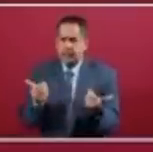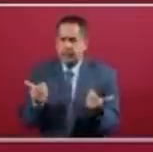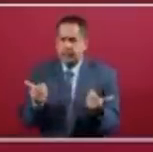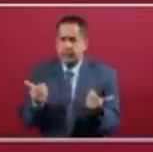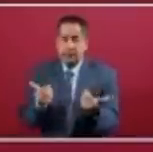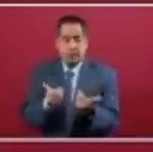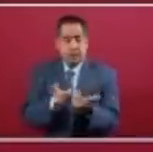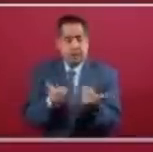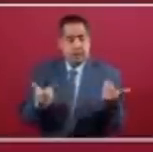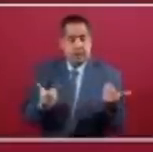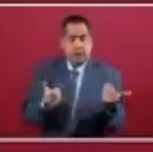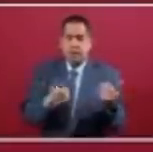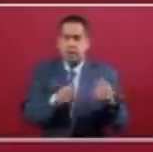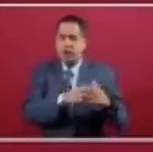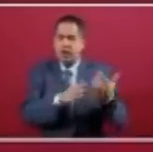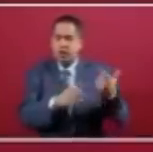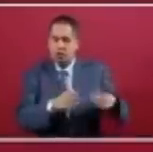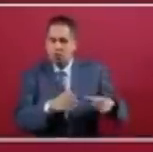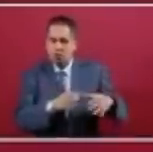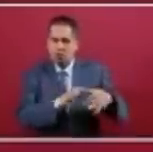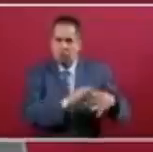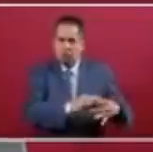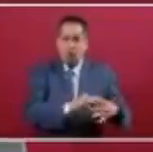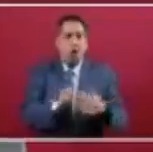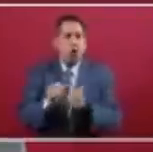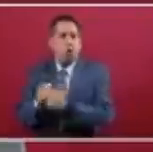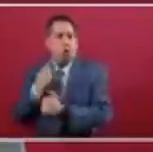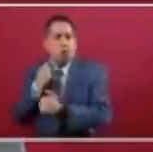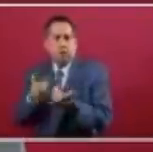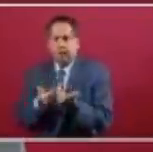el poder económico del poder político.